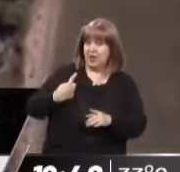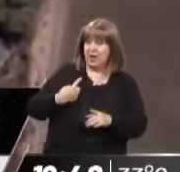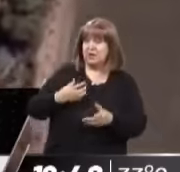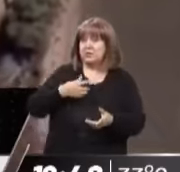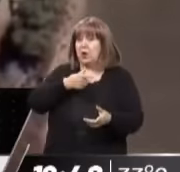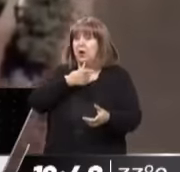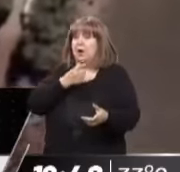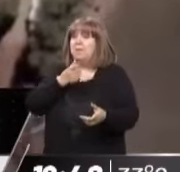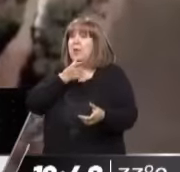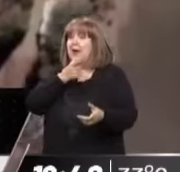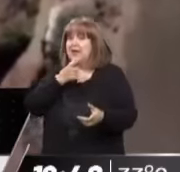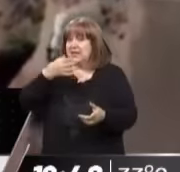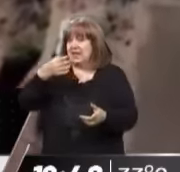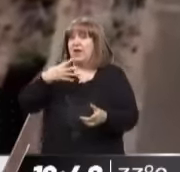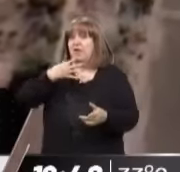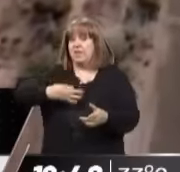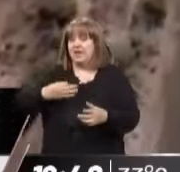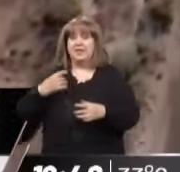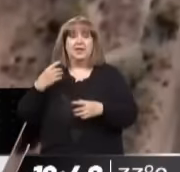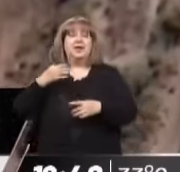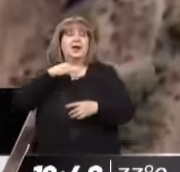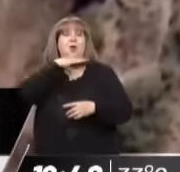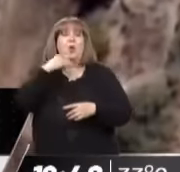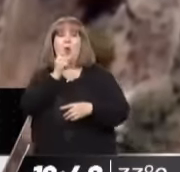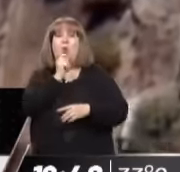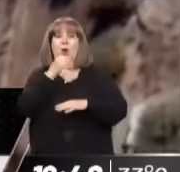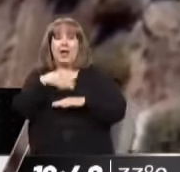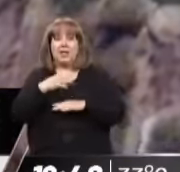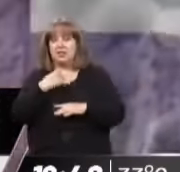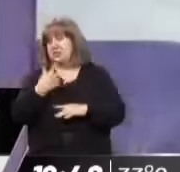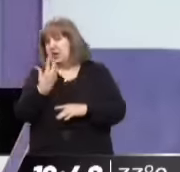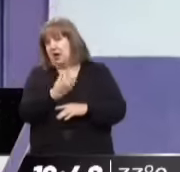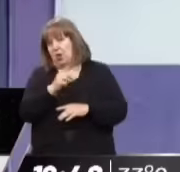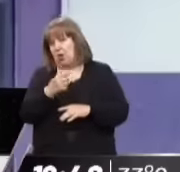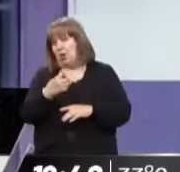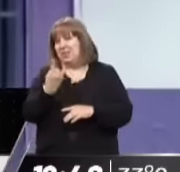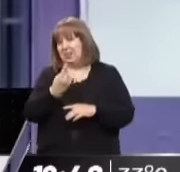ese chico no existe. Si no, habría un familiar diciendo falta un niño en una